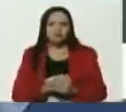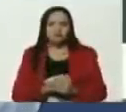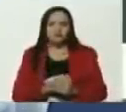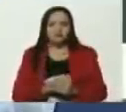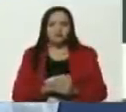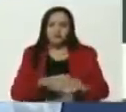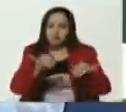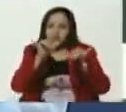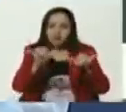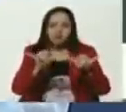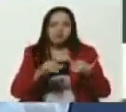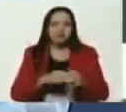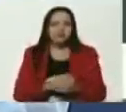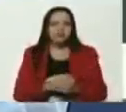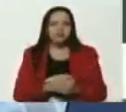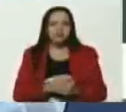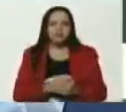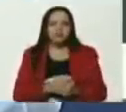Es la misma situación.